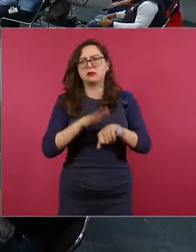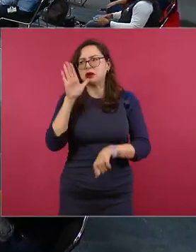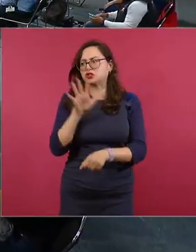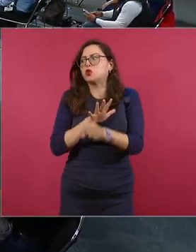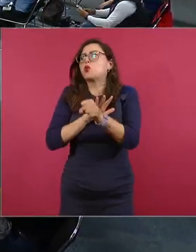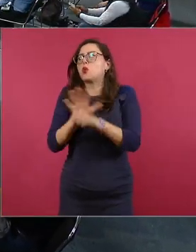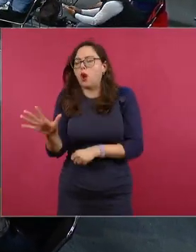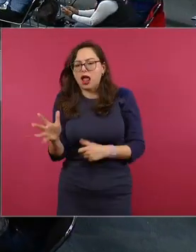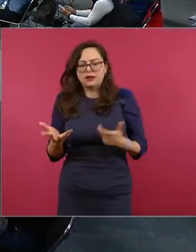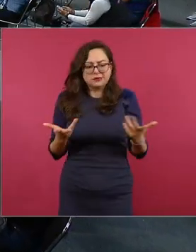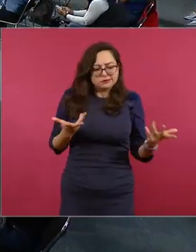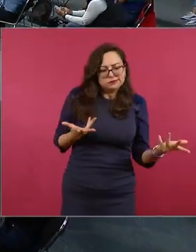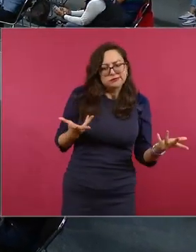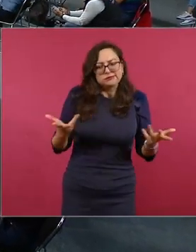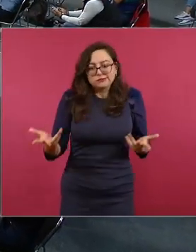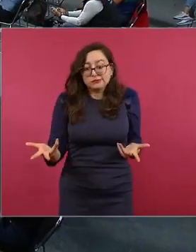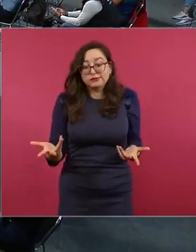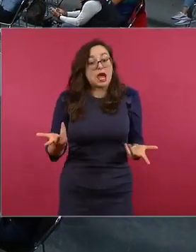presidente Trump